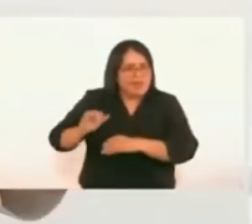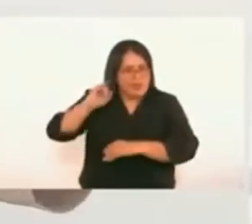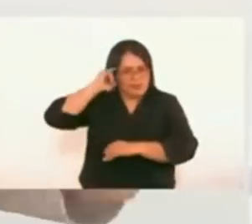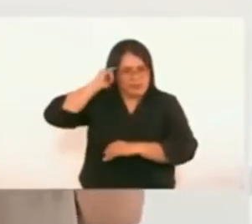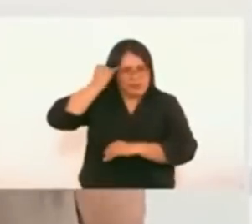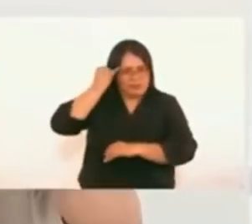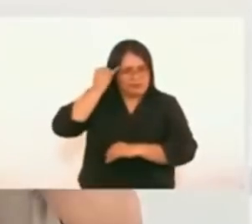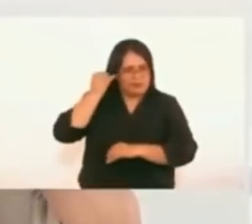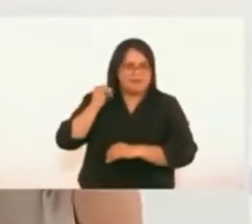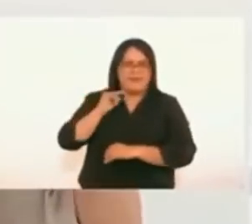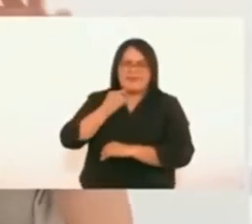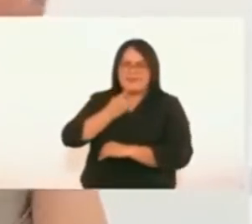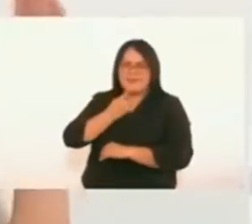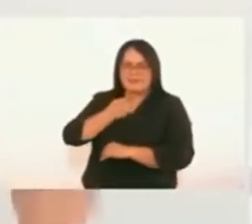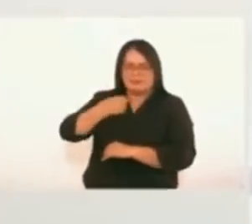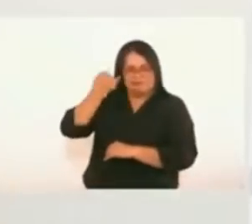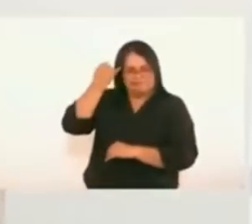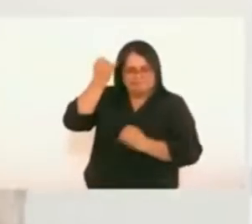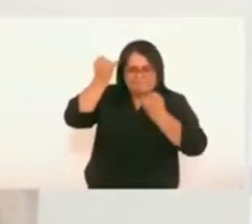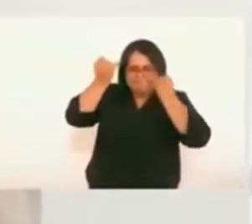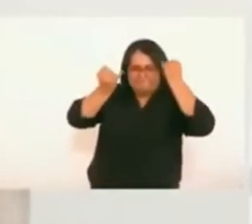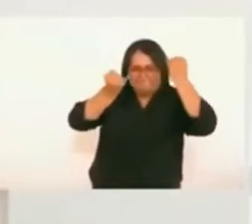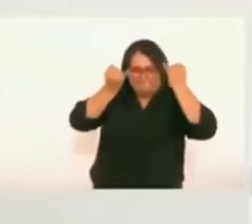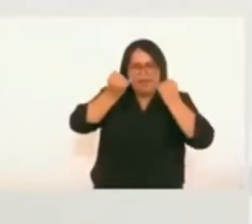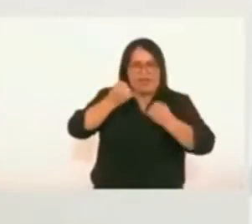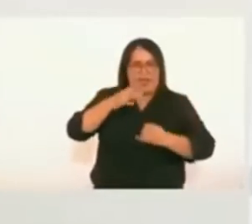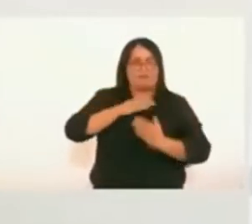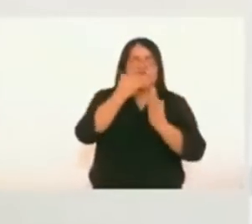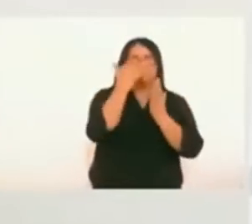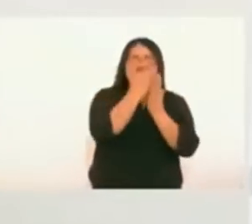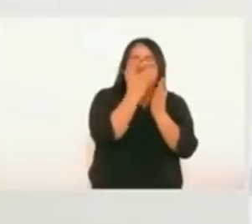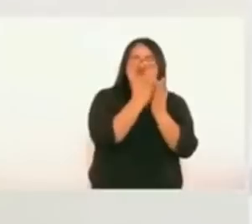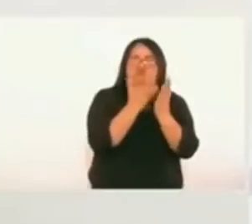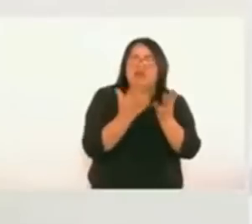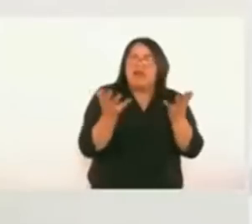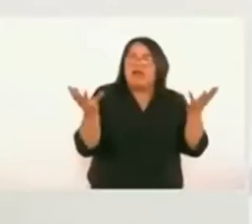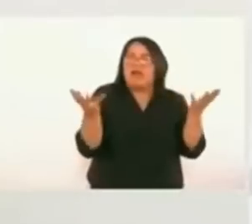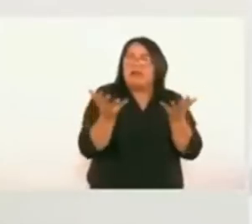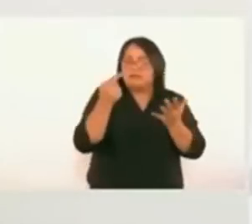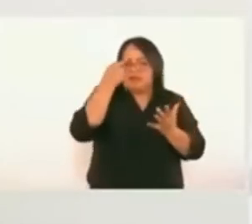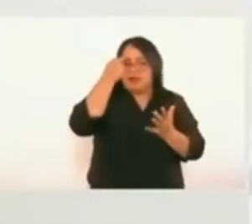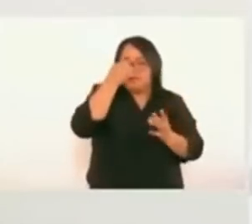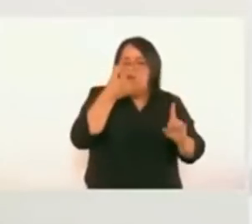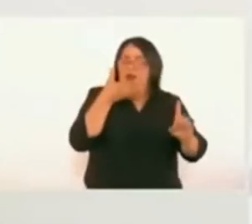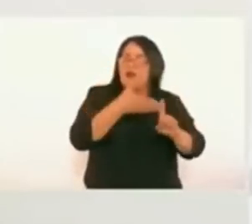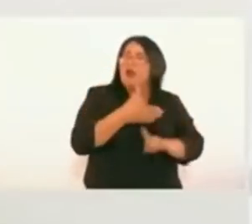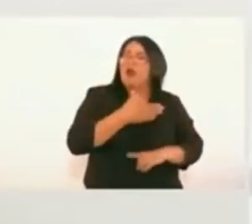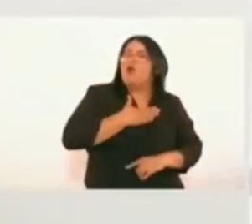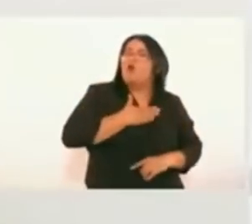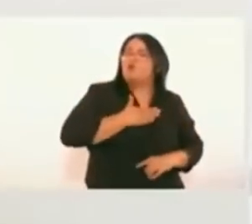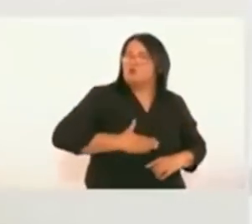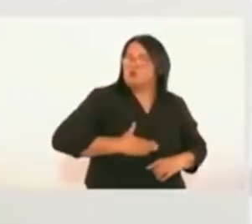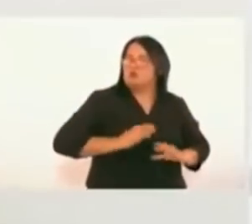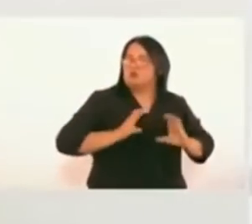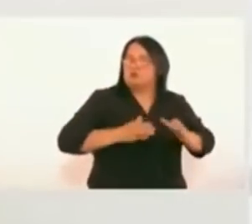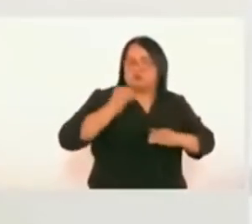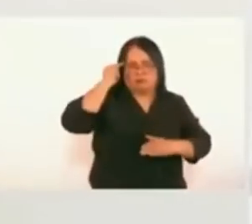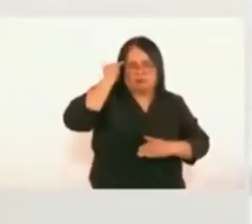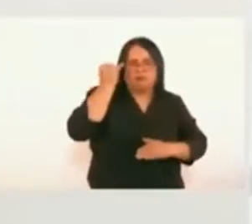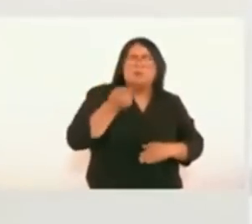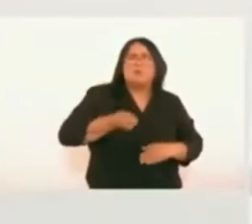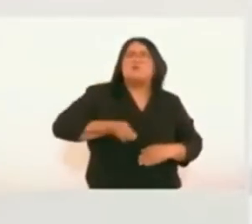López Obrador diseñó los planes de justicia. Y los planes de justicia tienen,